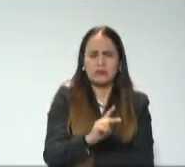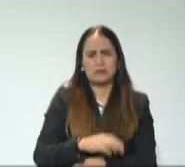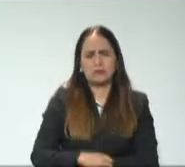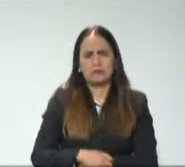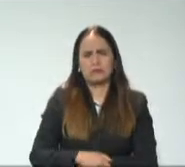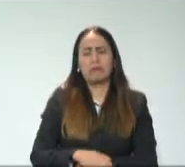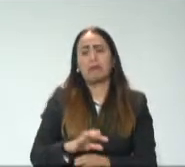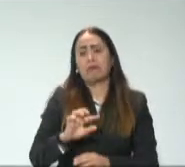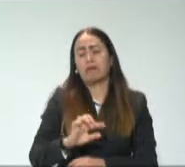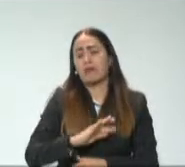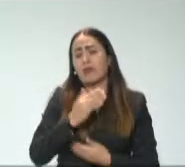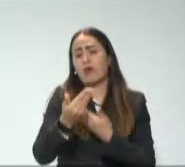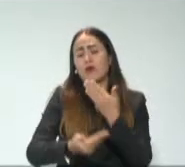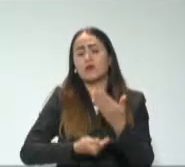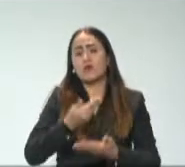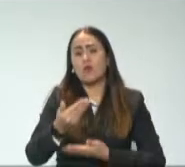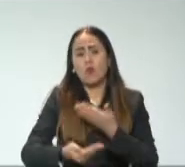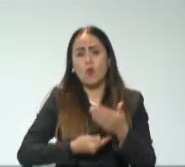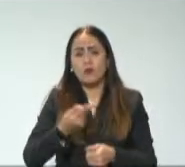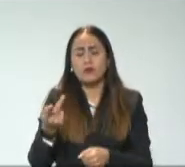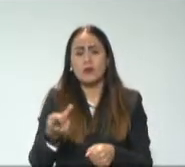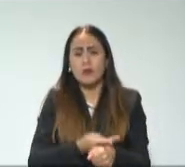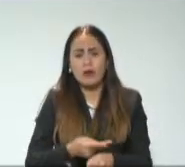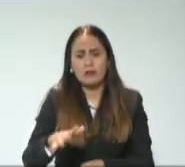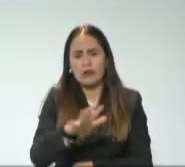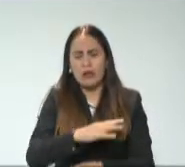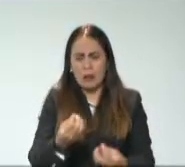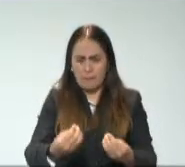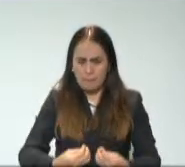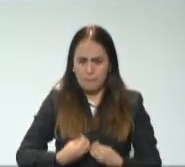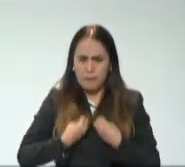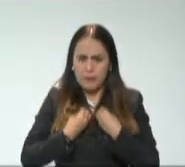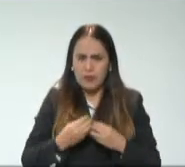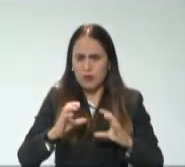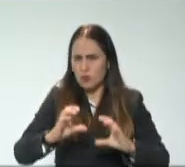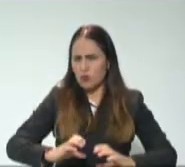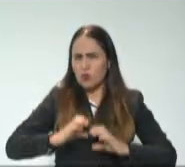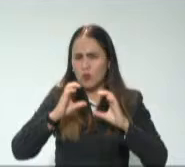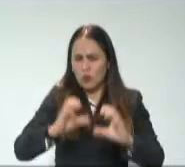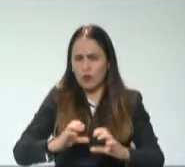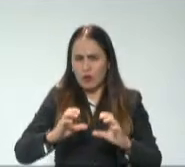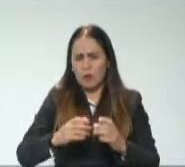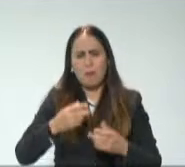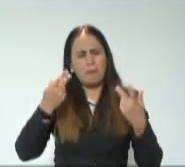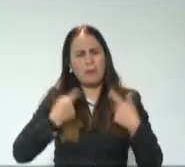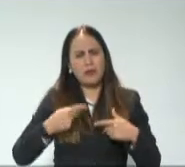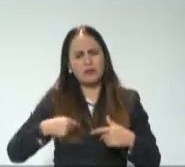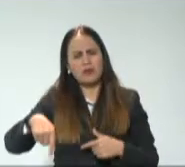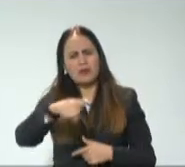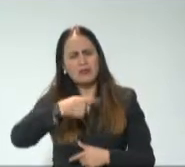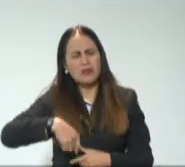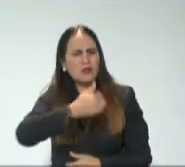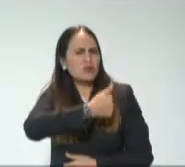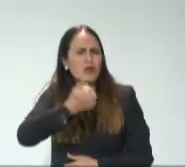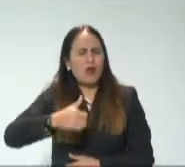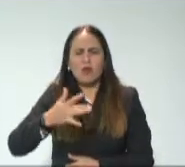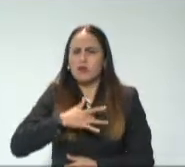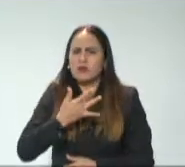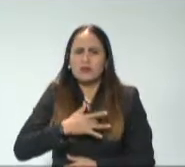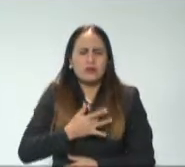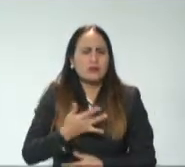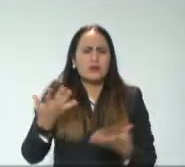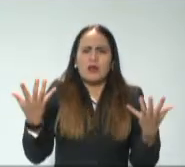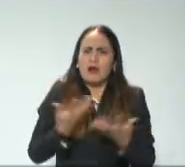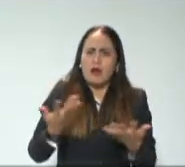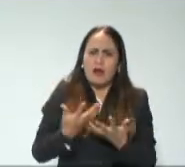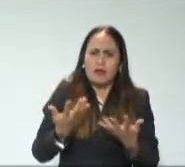las consecuencias que puede tener a la vida la integridad a la salud de las personas las personas reaccionan de manera diferente si